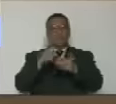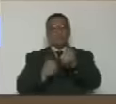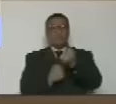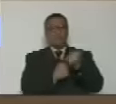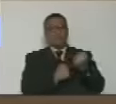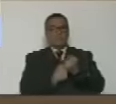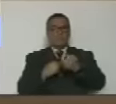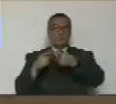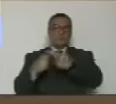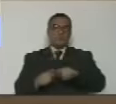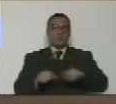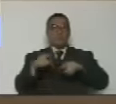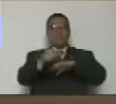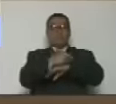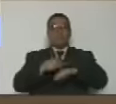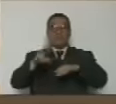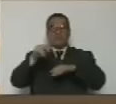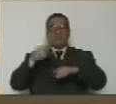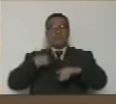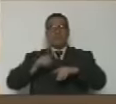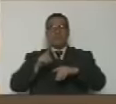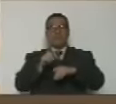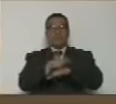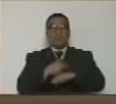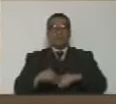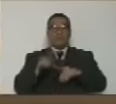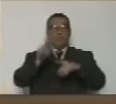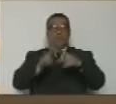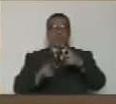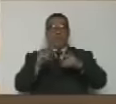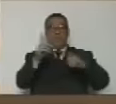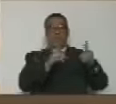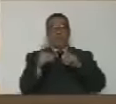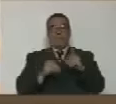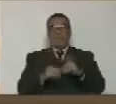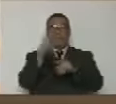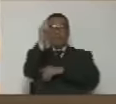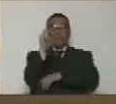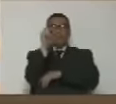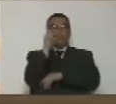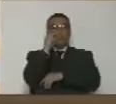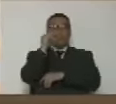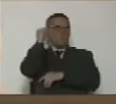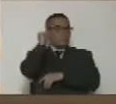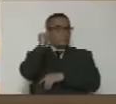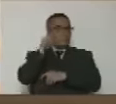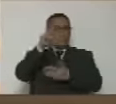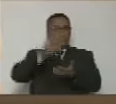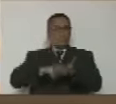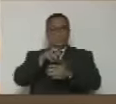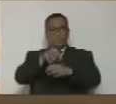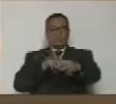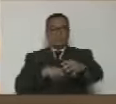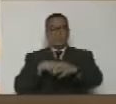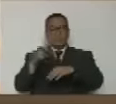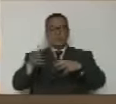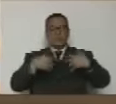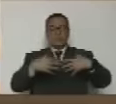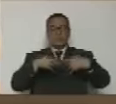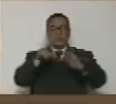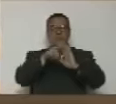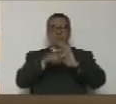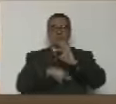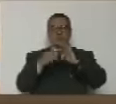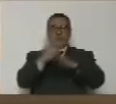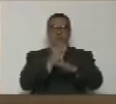financiamiento de las organizaciones no gubernamentales y afines. Para su segunda discusión, las diputadas y los diputados aprobaron por mayoría la urgencia reglamentaria